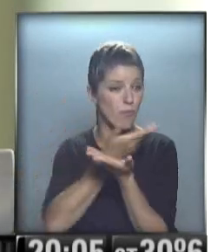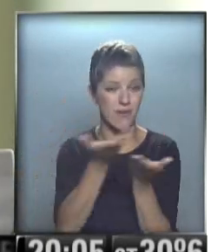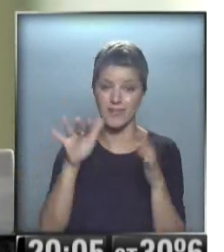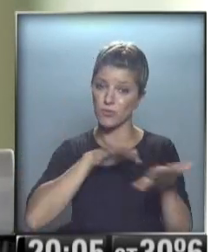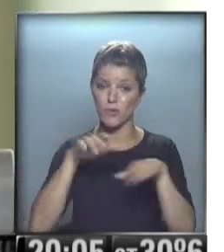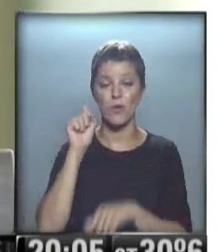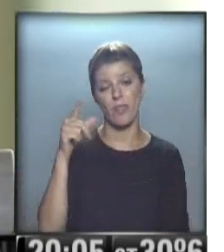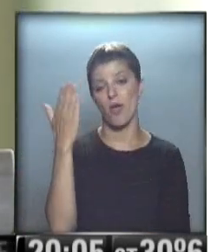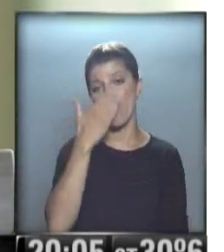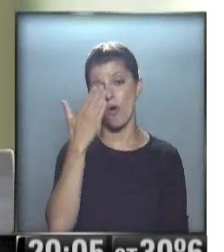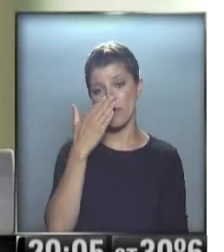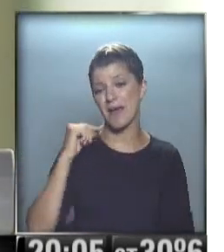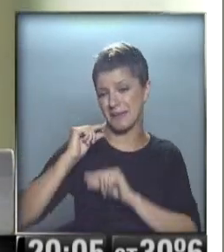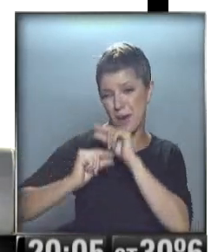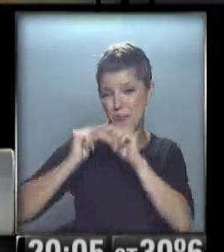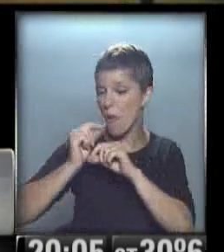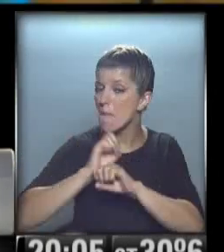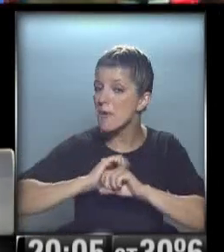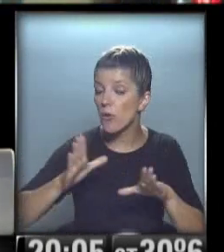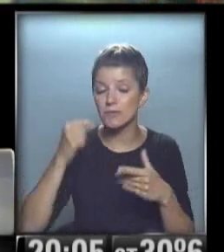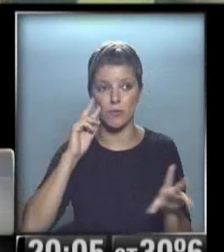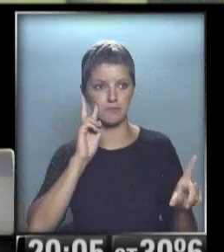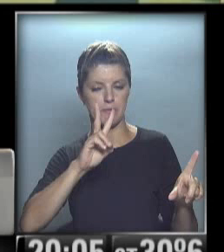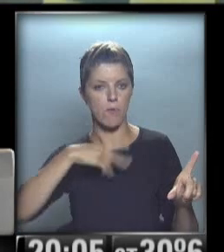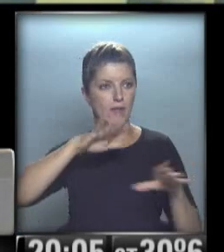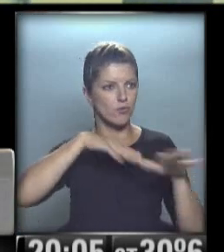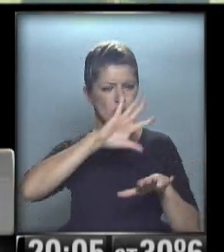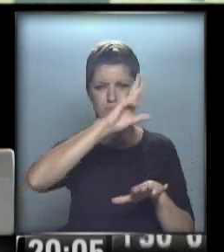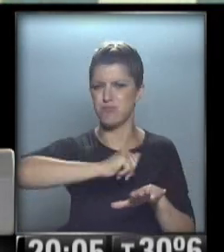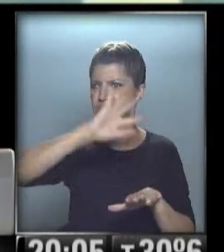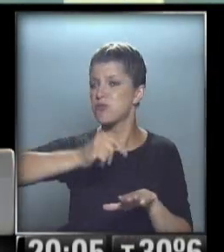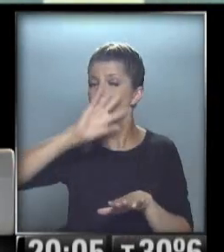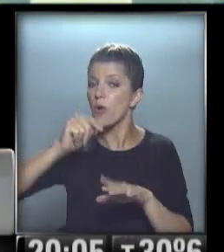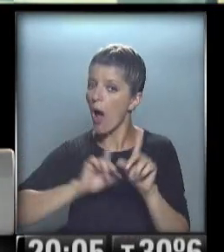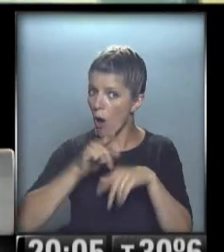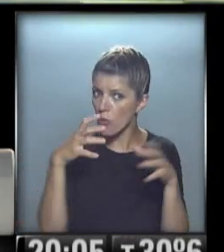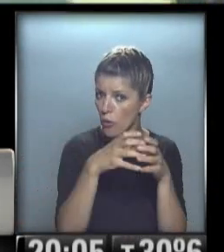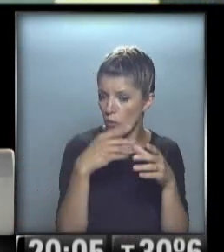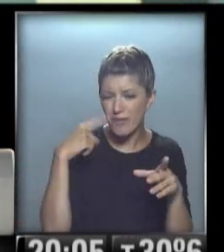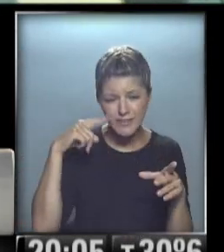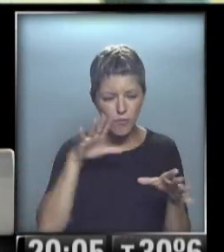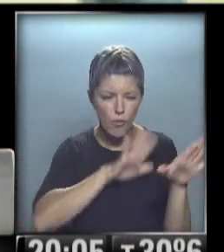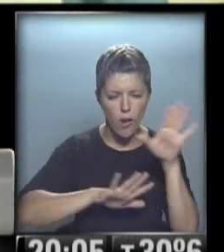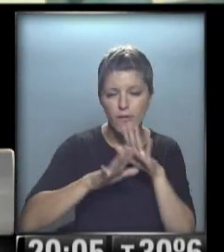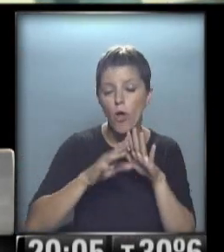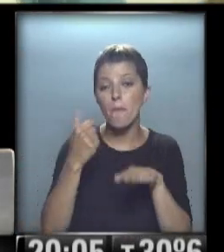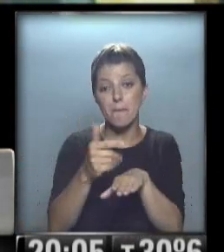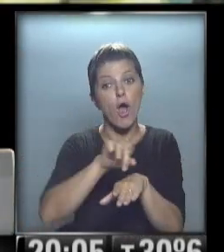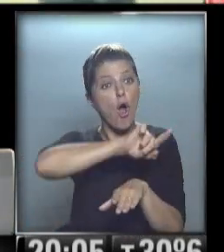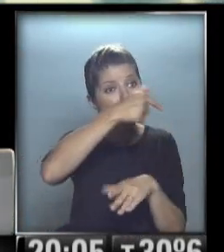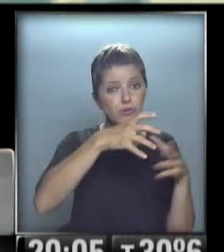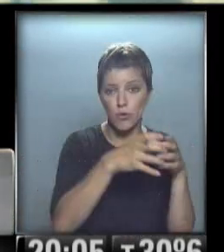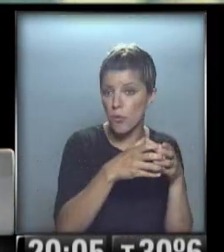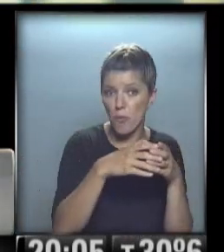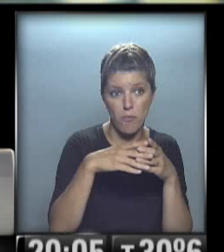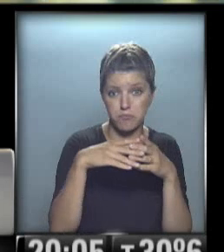ha ido agravándose. Cuando uno ve los saqueos, ve que quizás haya grupos organizados, pero quizás también haya grupos que salieron porque la policía